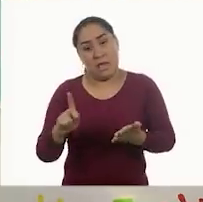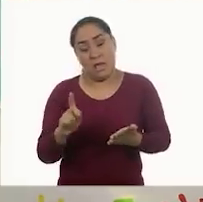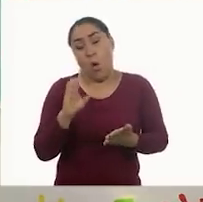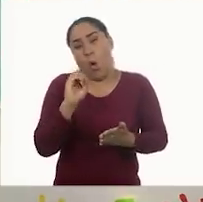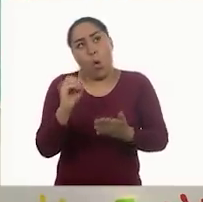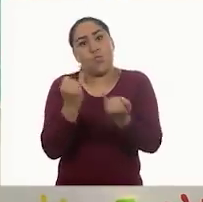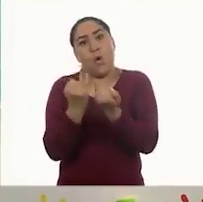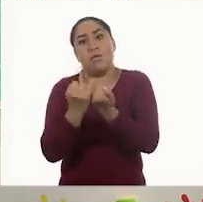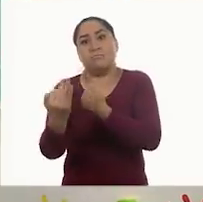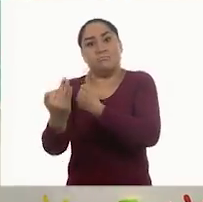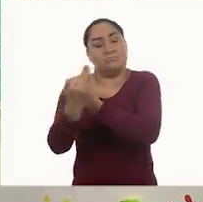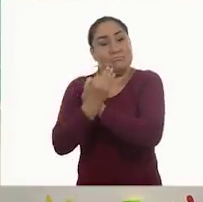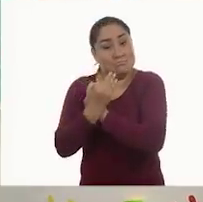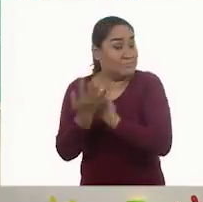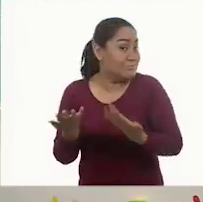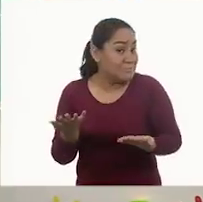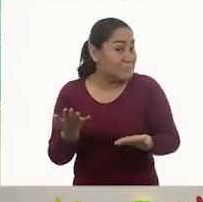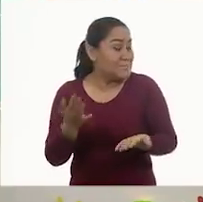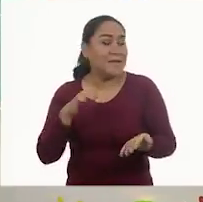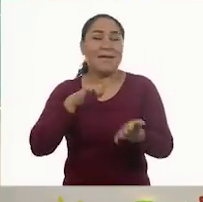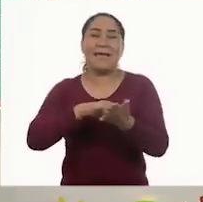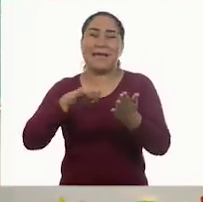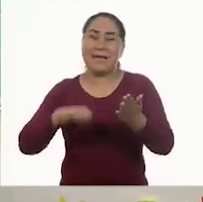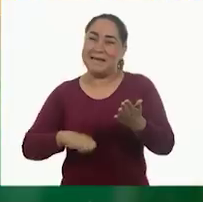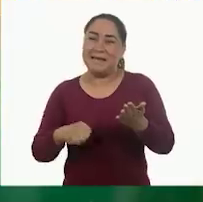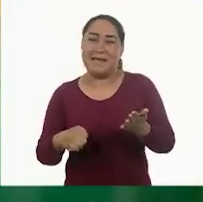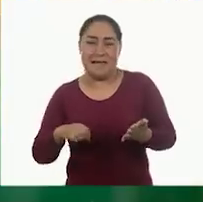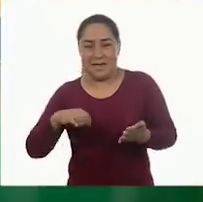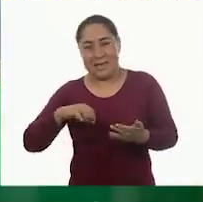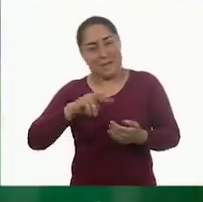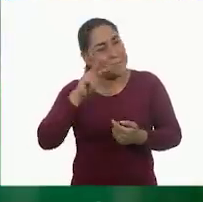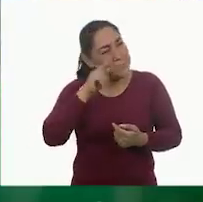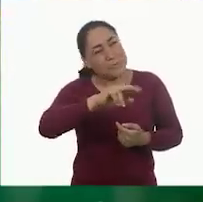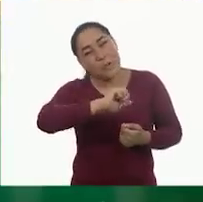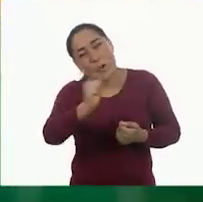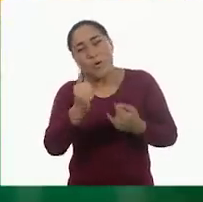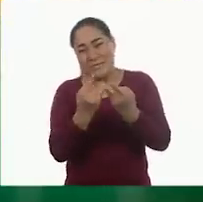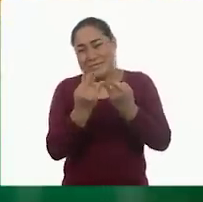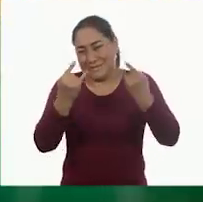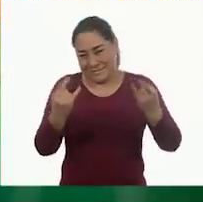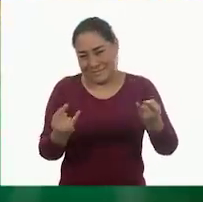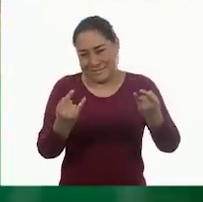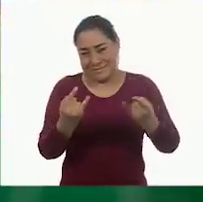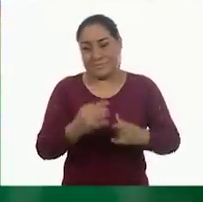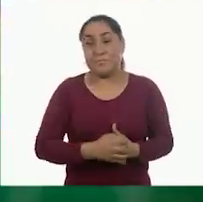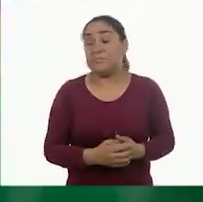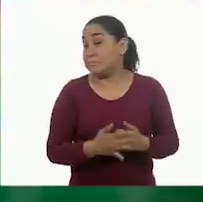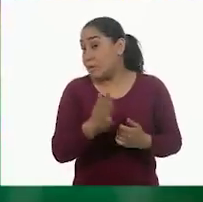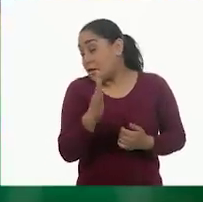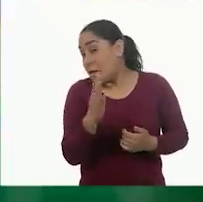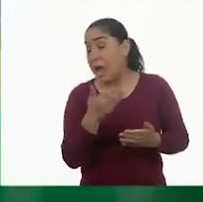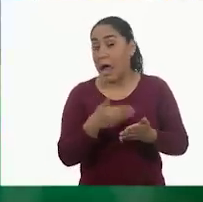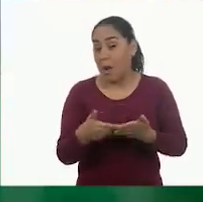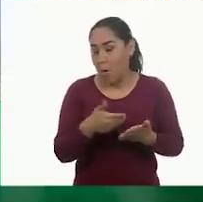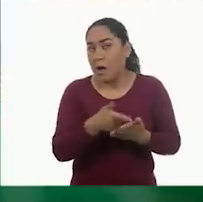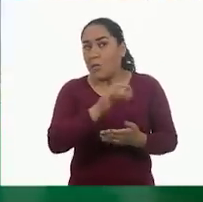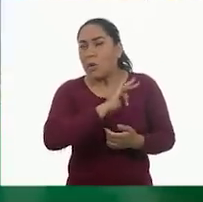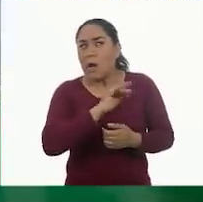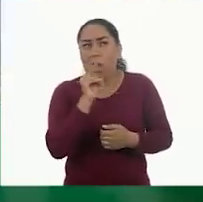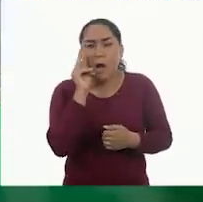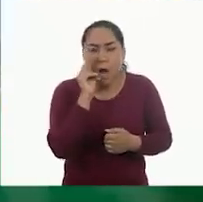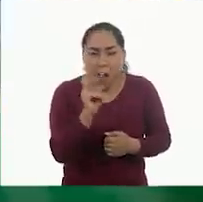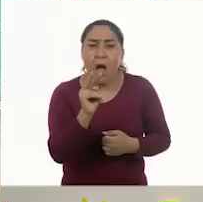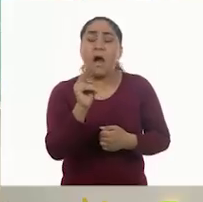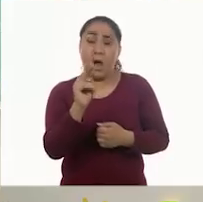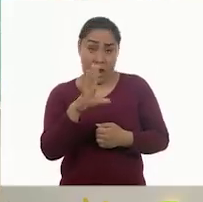defenderlos inclusive, como el caso, como hemos visto en algunos otros casos. Y entonces, en ese sentido, podemos darnos cuenta que hay